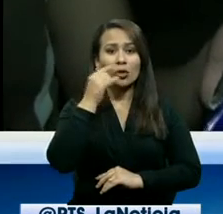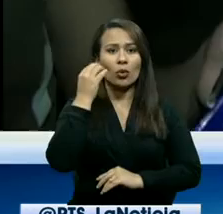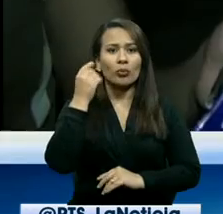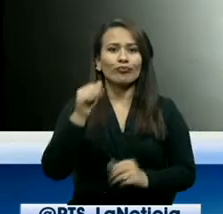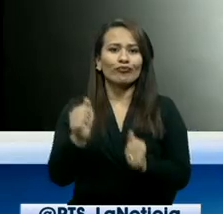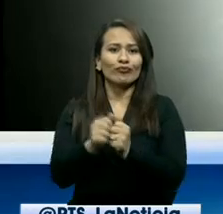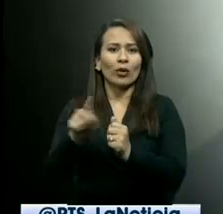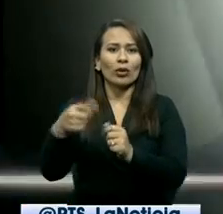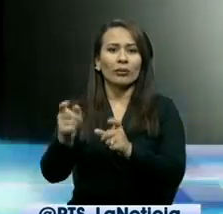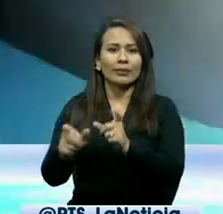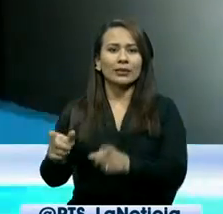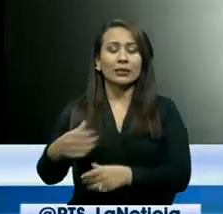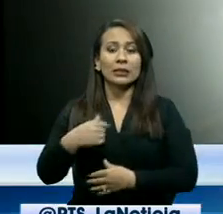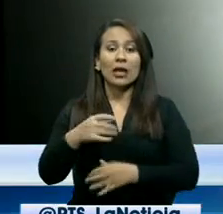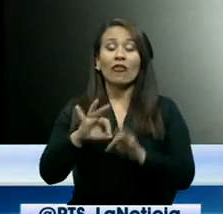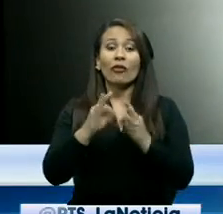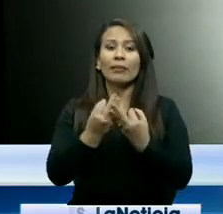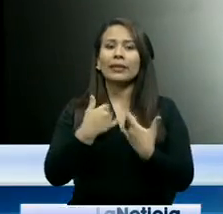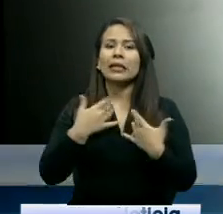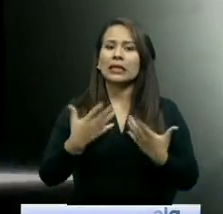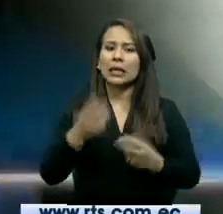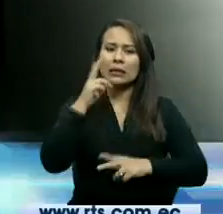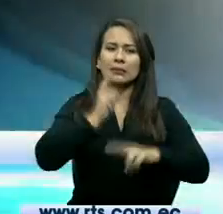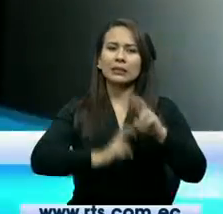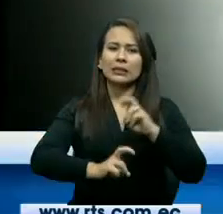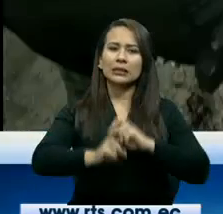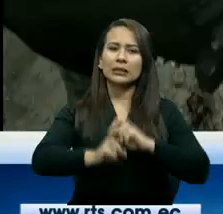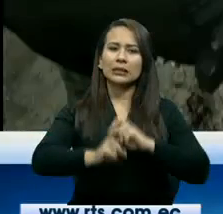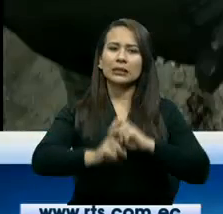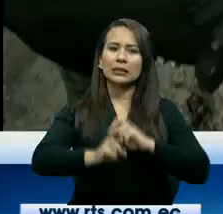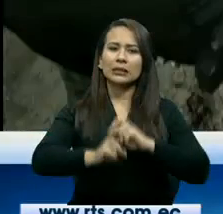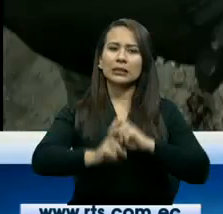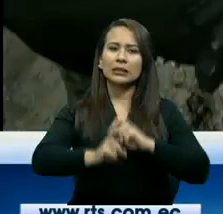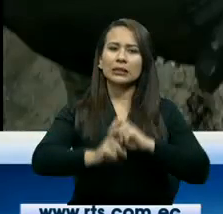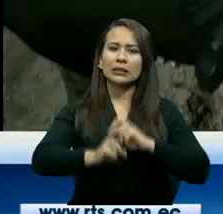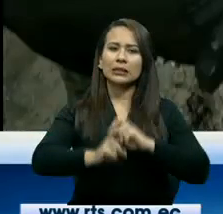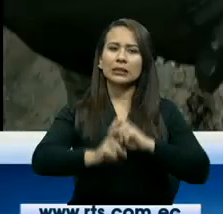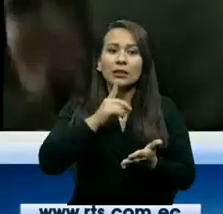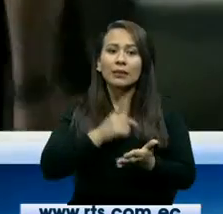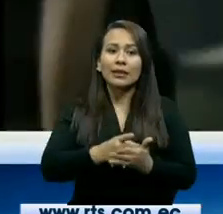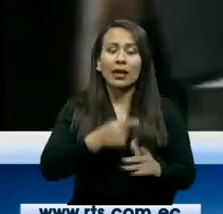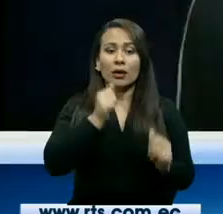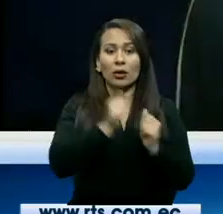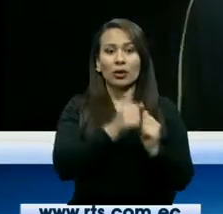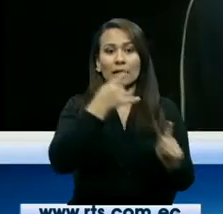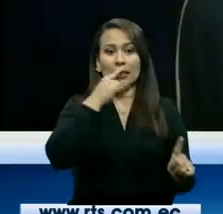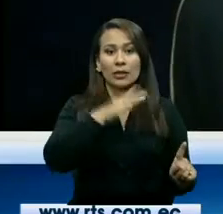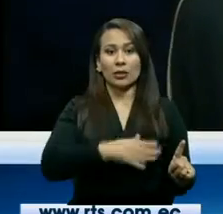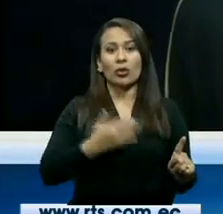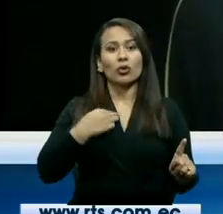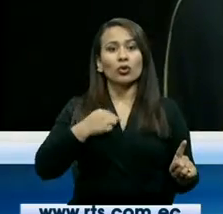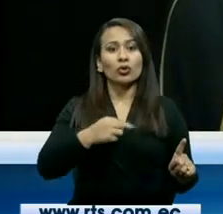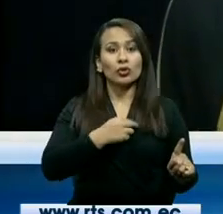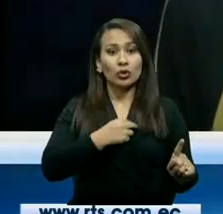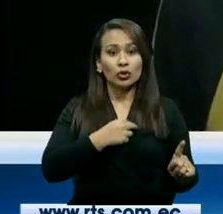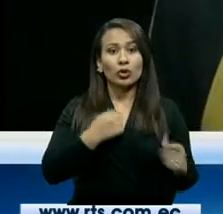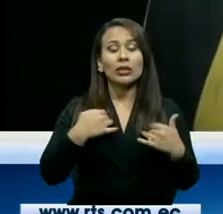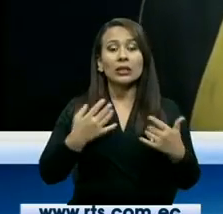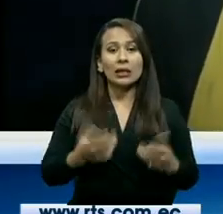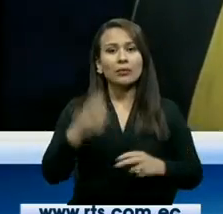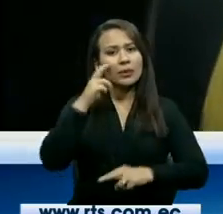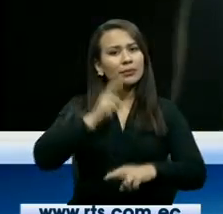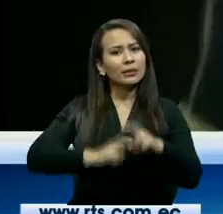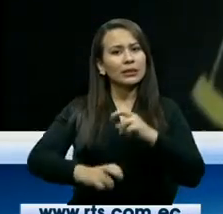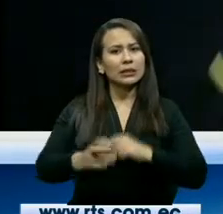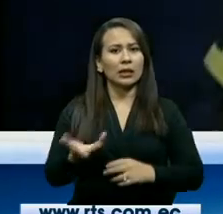personas. Familiares piden que se investigue para saber lo que realmente sucedió con el infante. Y que investiguen, que ha tenido que andar